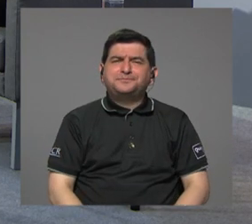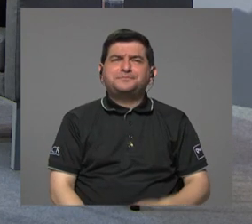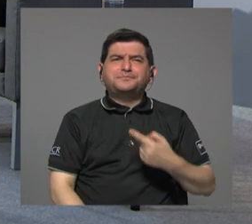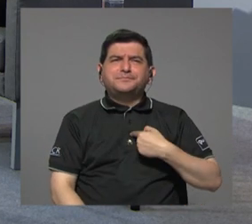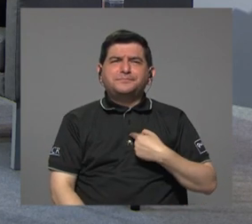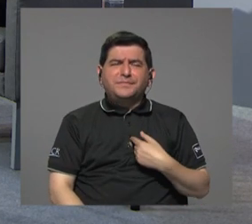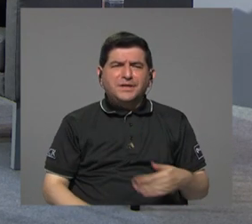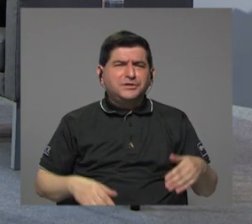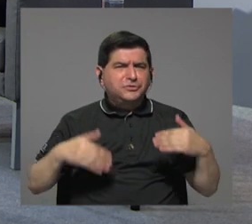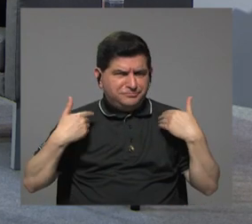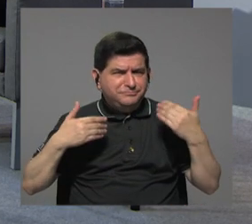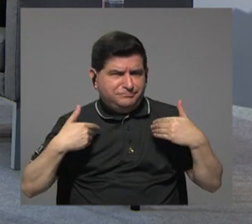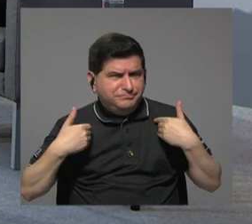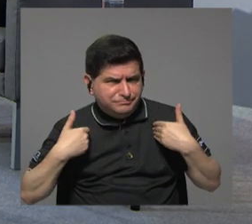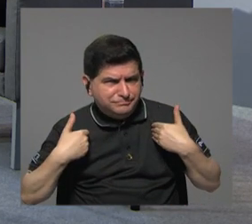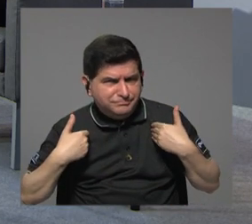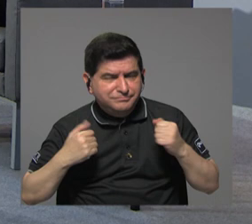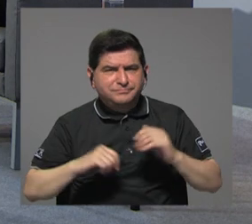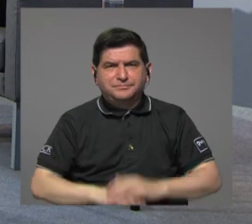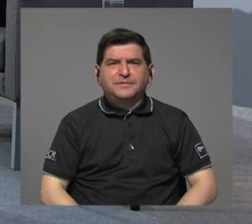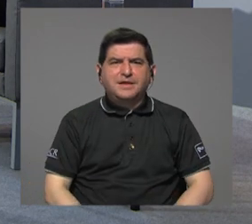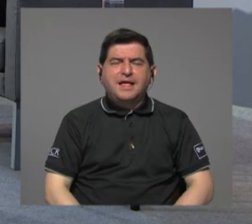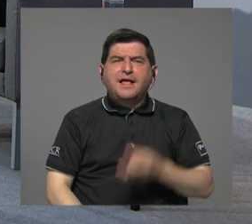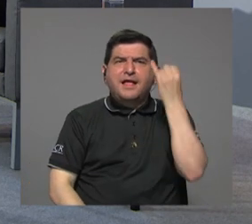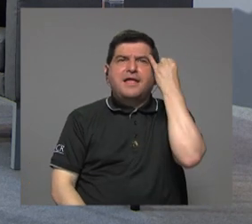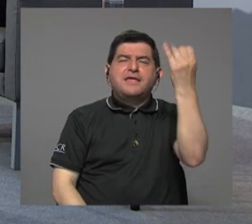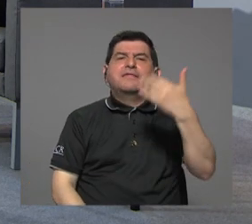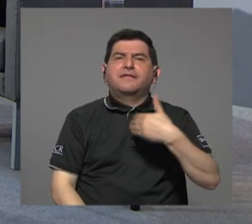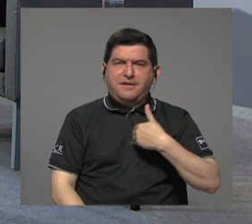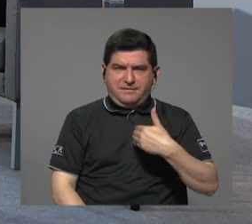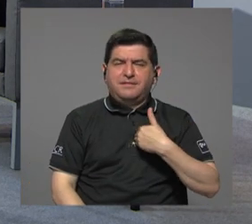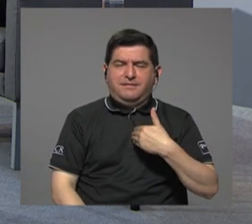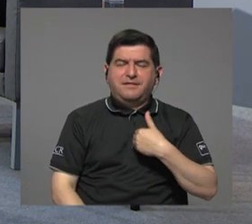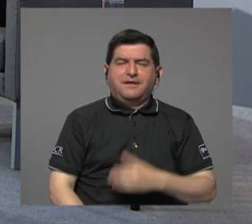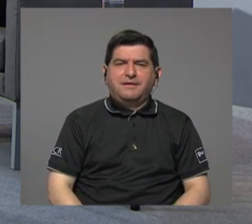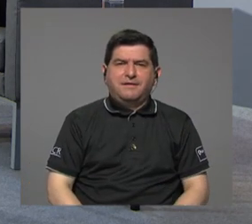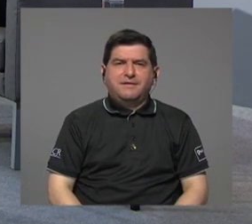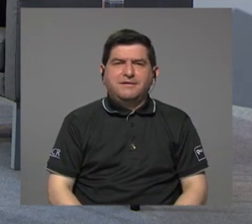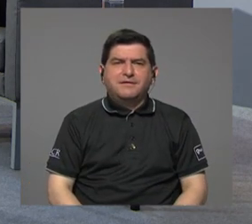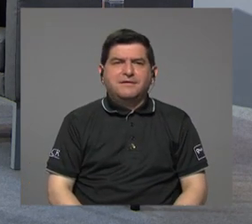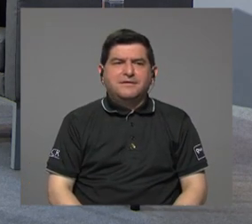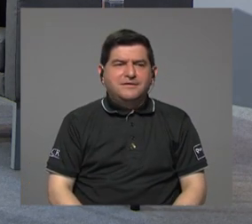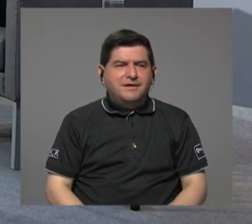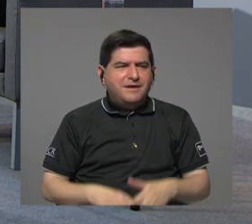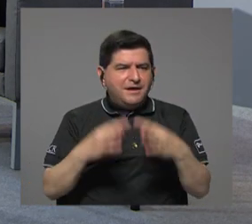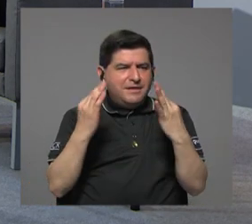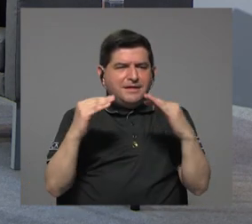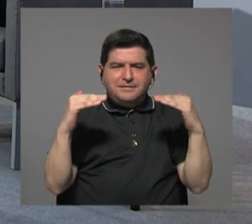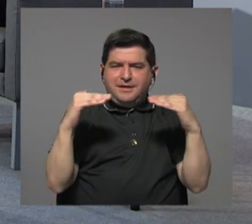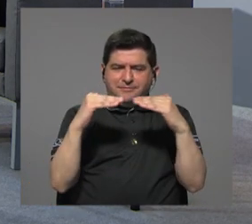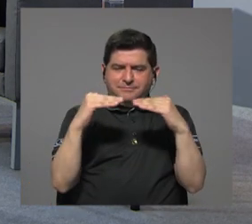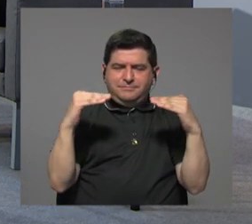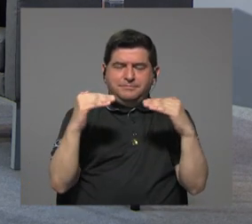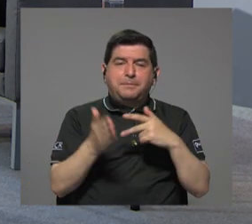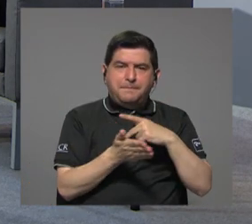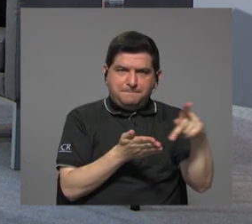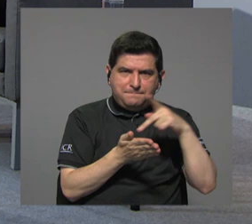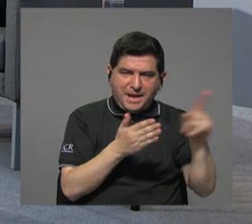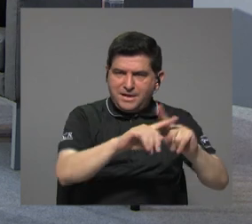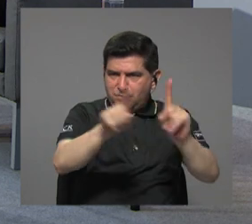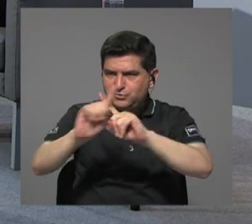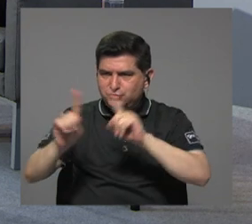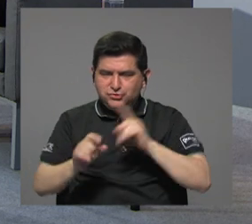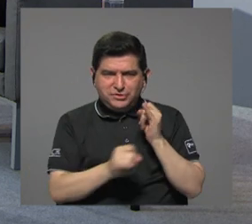lo celebro sí que haya una iniciativa que venga a nivelar salarios en las